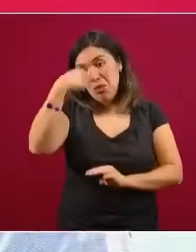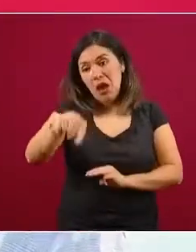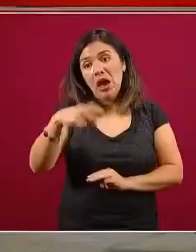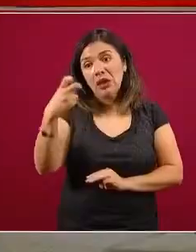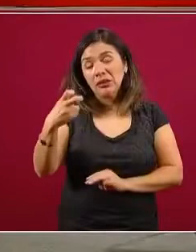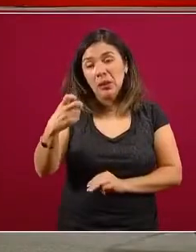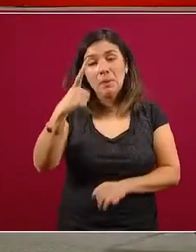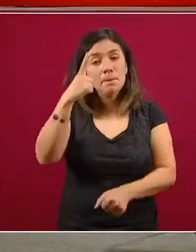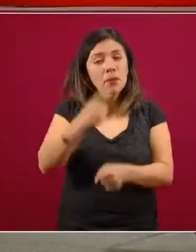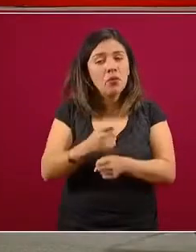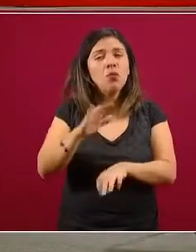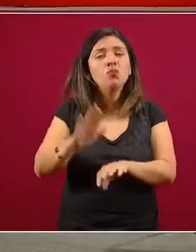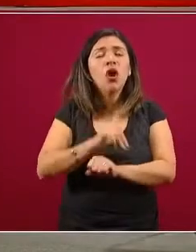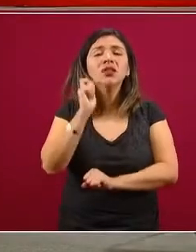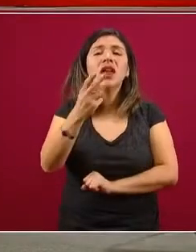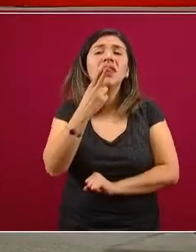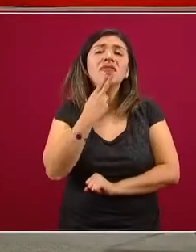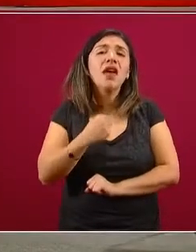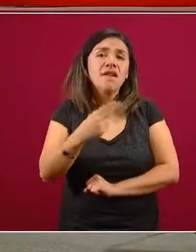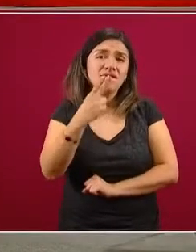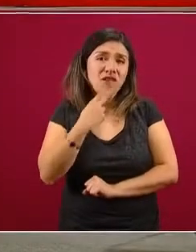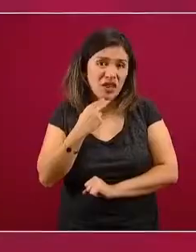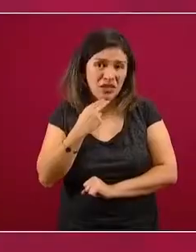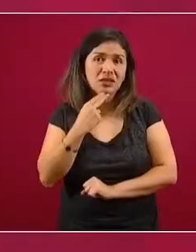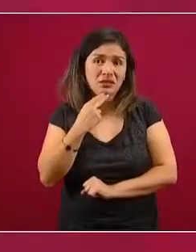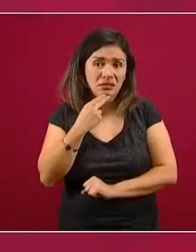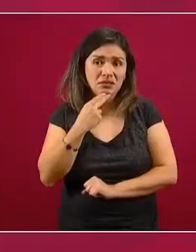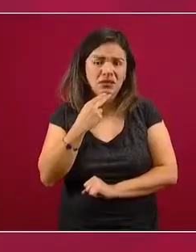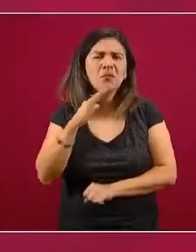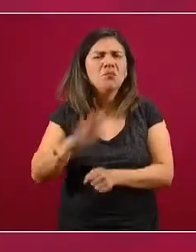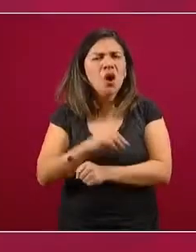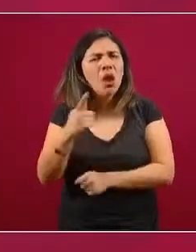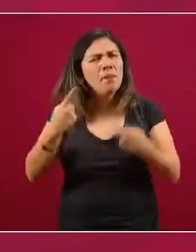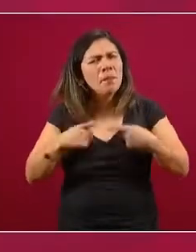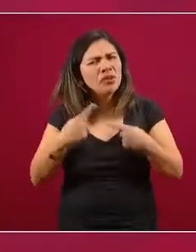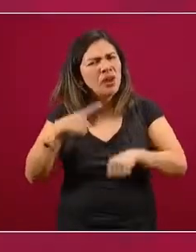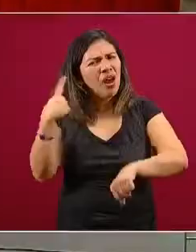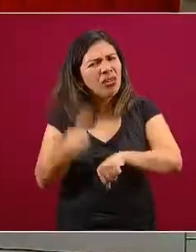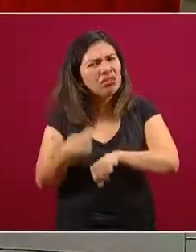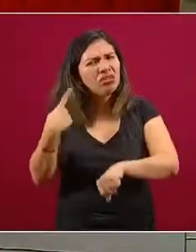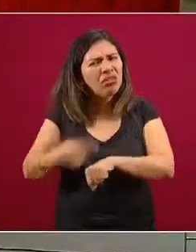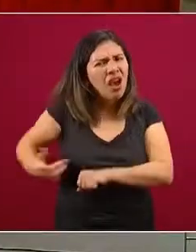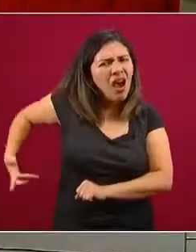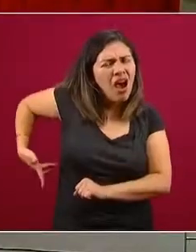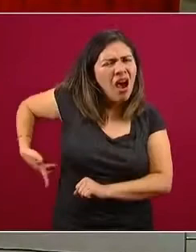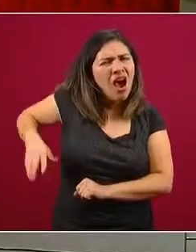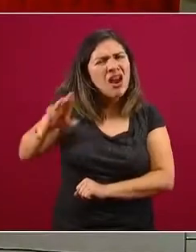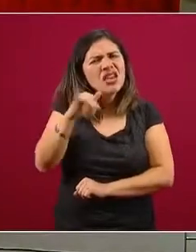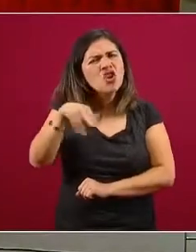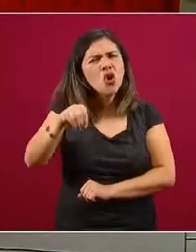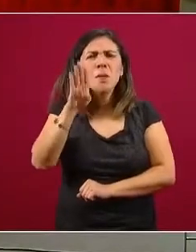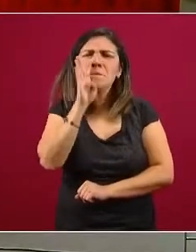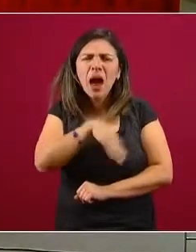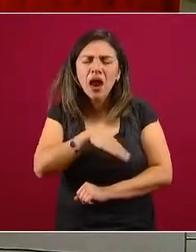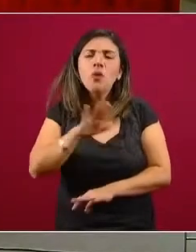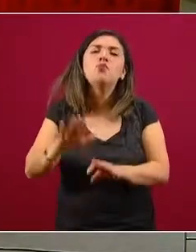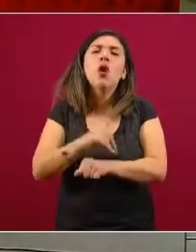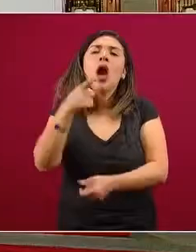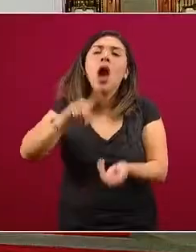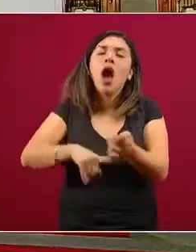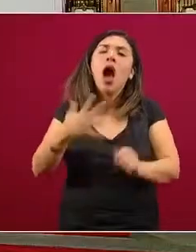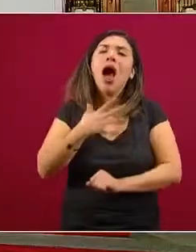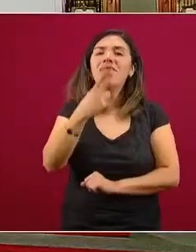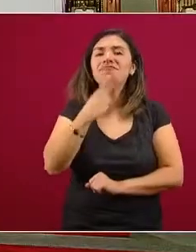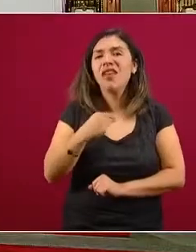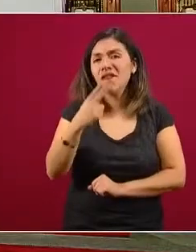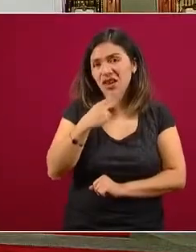su primera causa es la diabetes. La primera causa por la que las personas en México tienen insuficiencia renal es por diabetes,